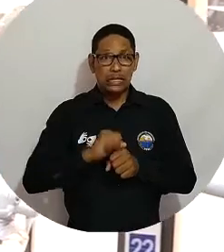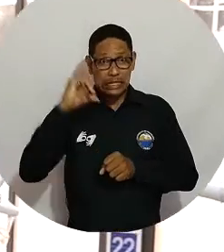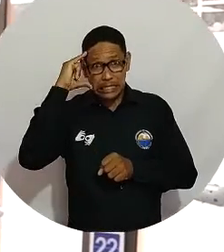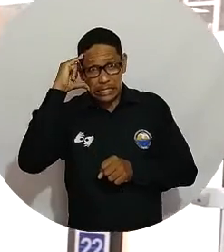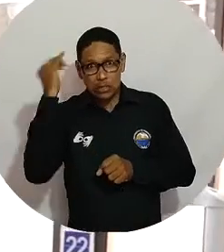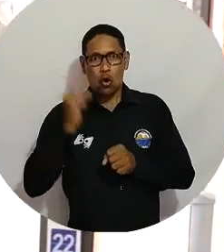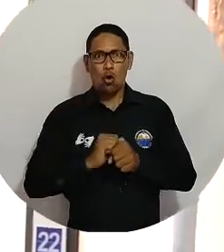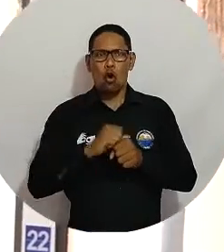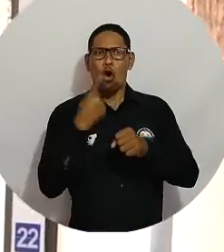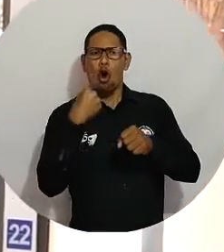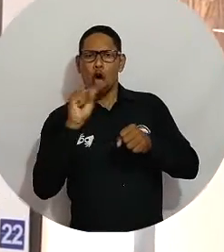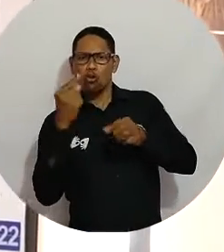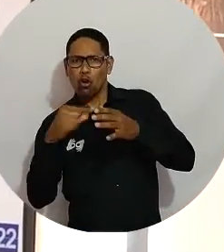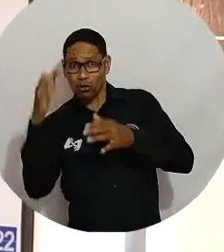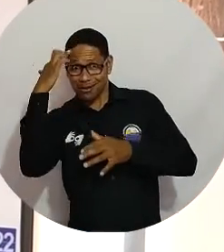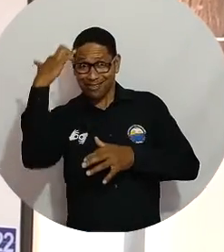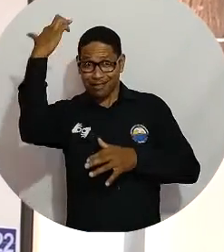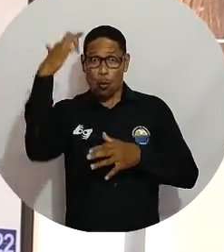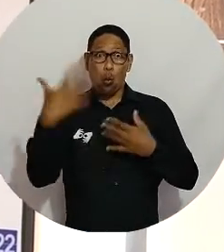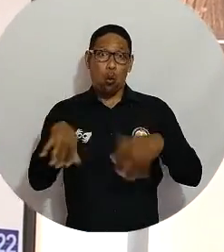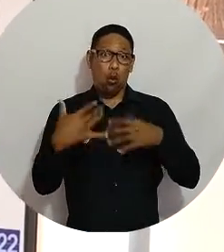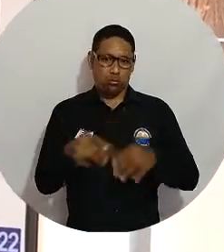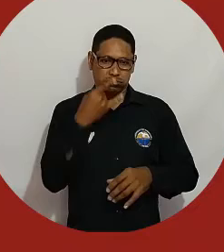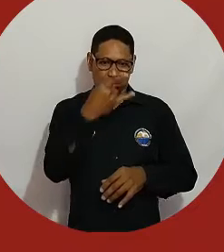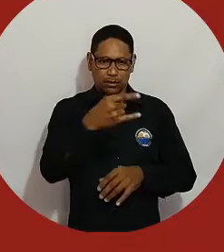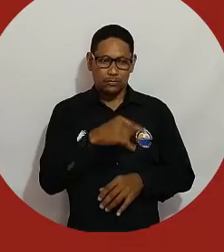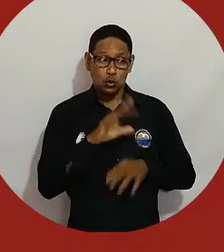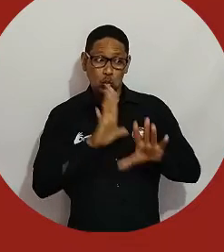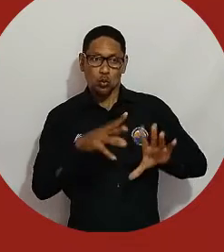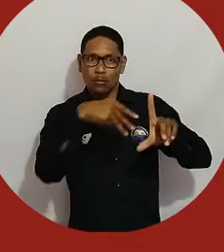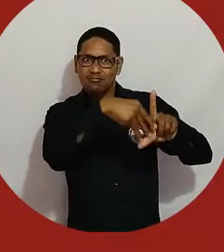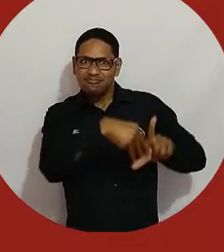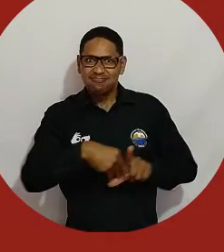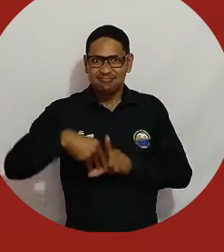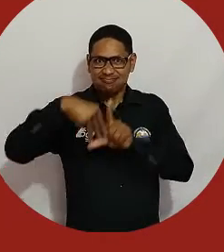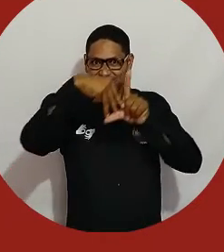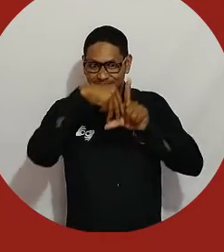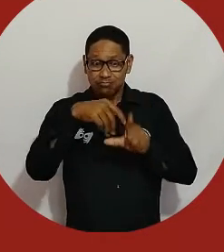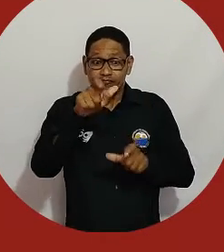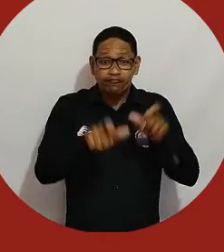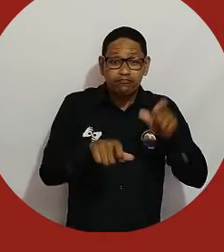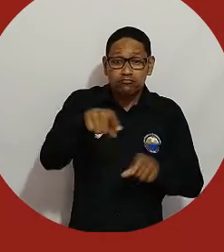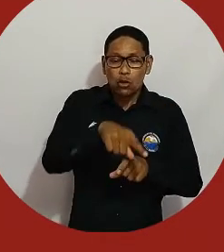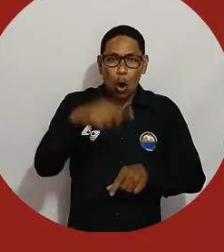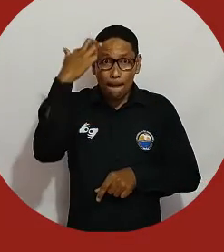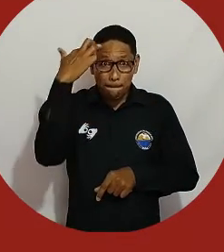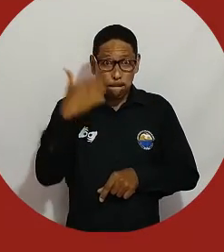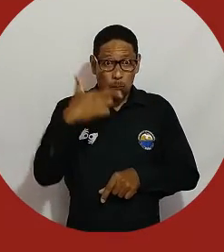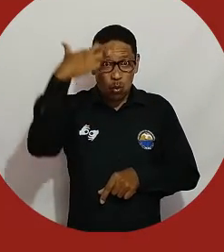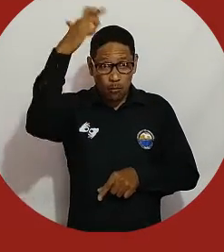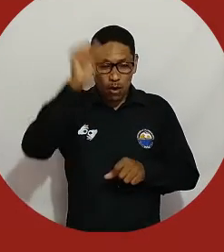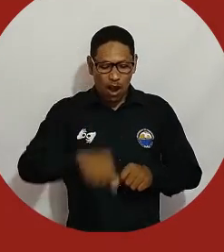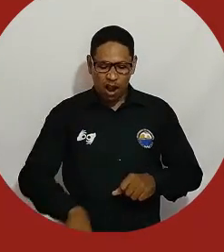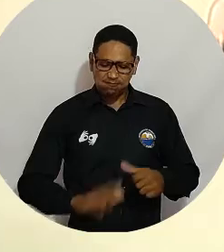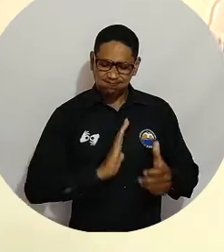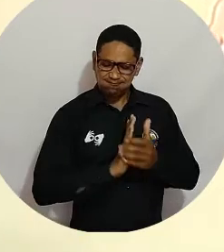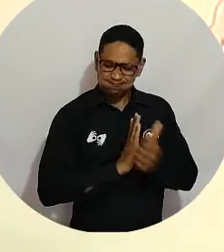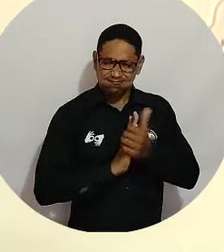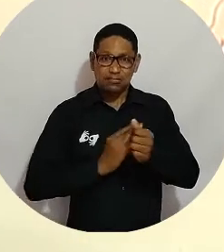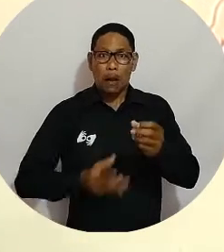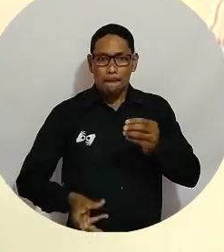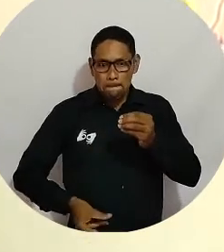otros profesionales me parece muy, muy interesante. La maestría dotará a los profesionales de